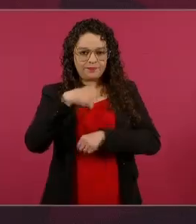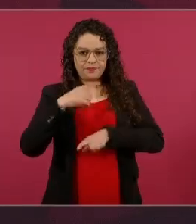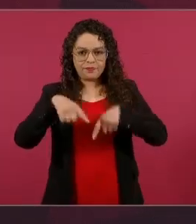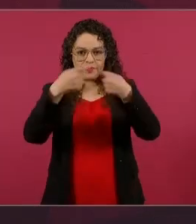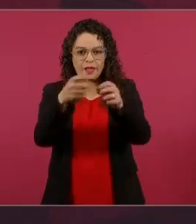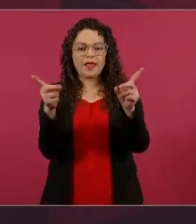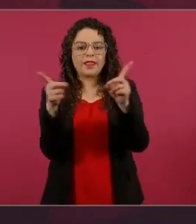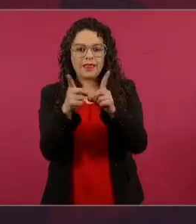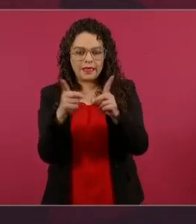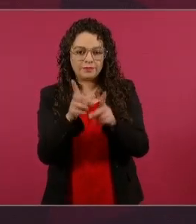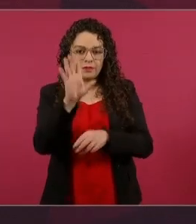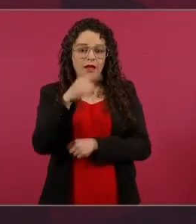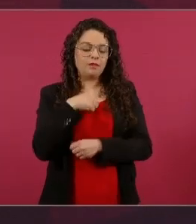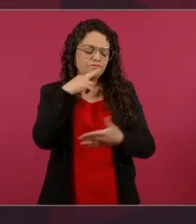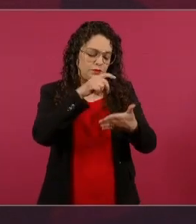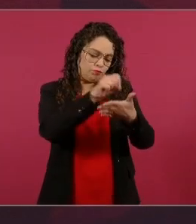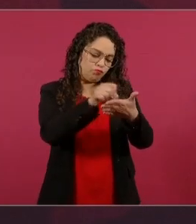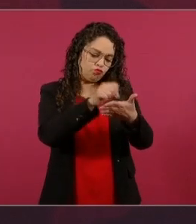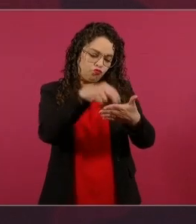con